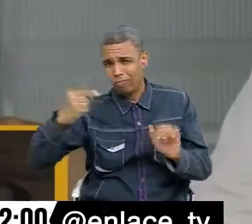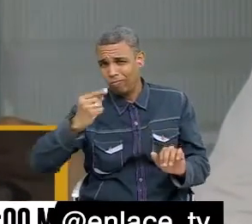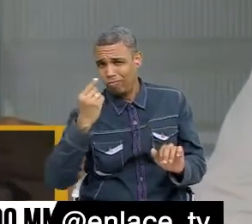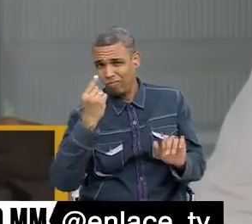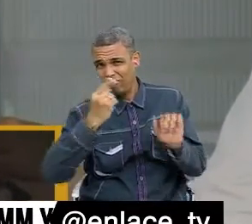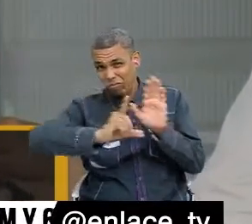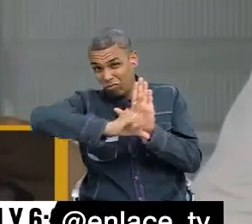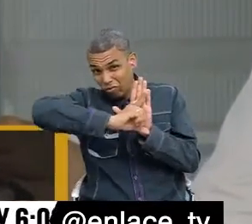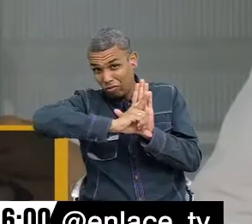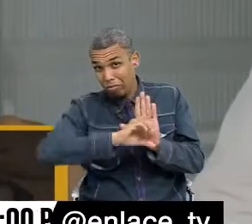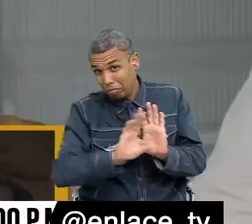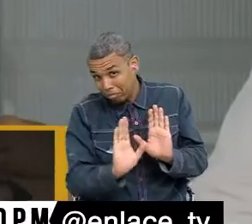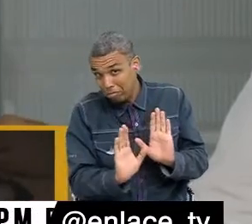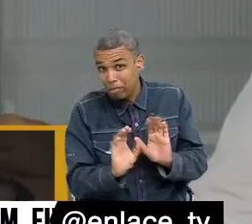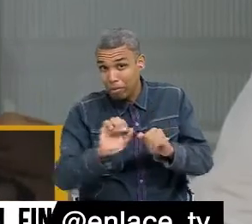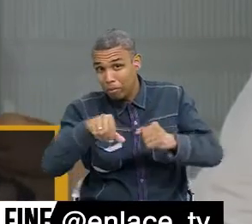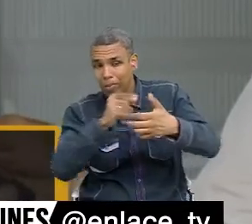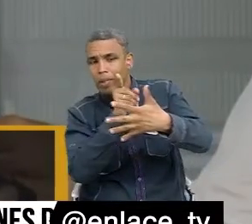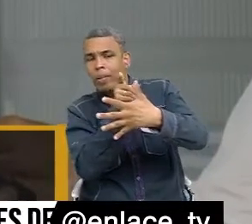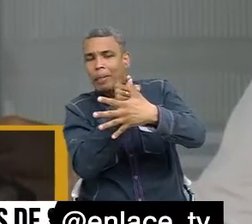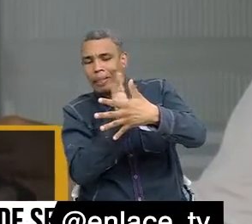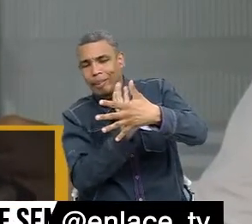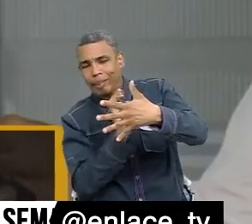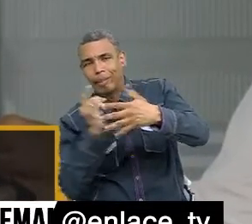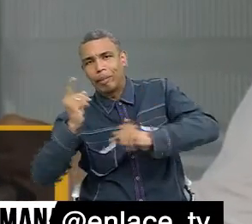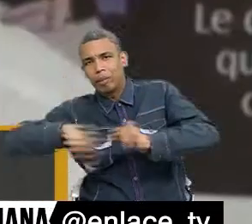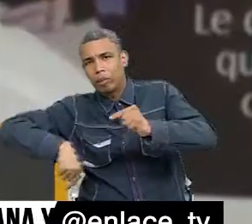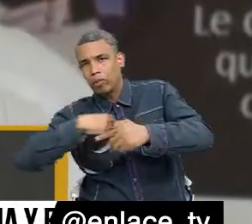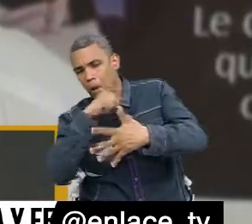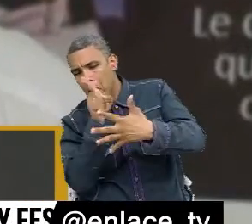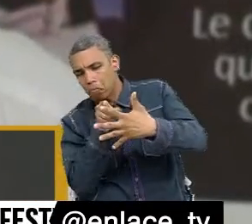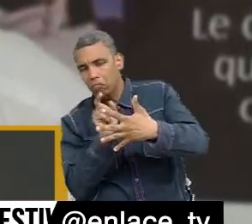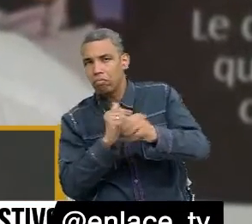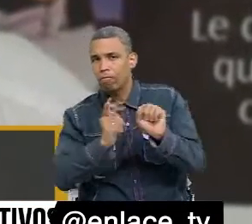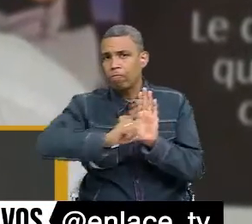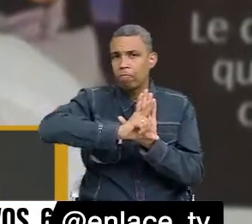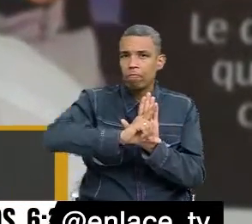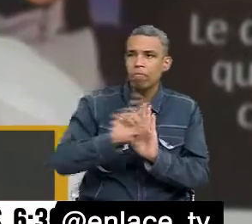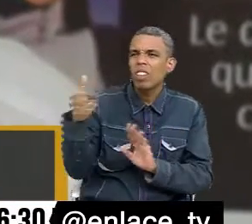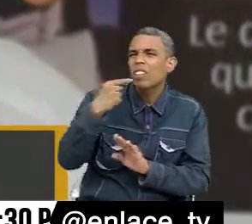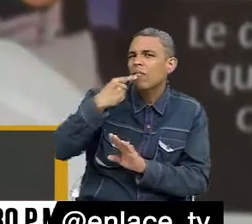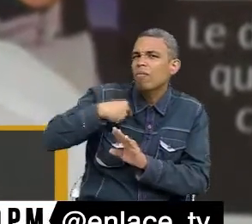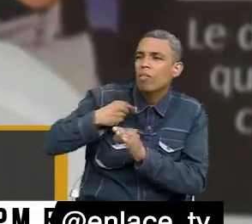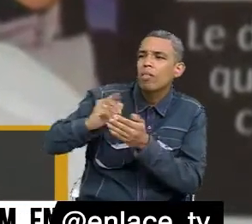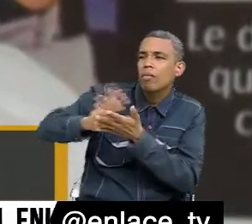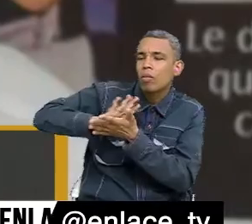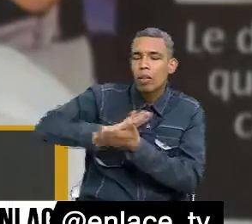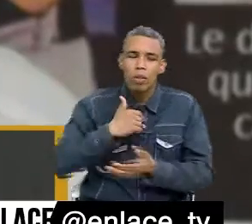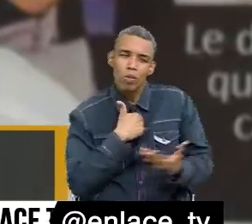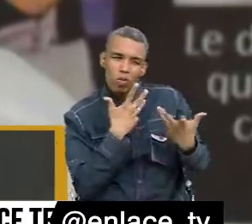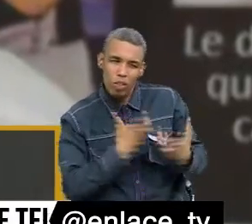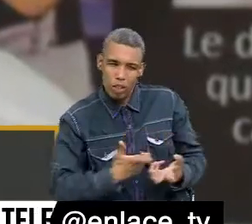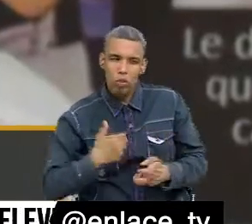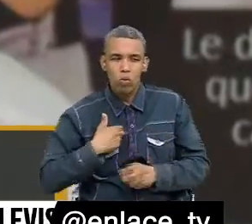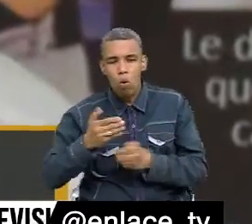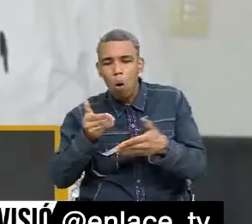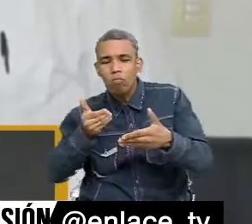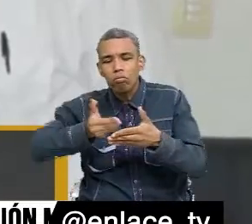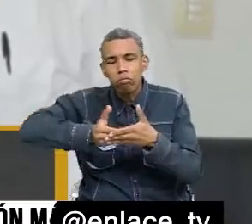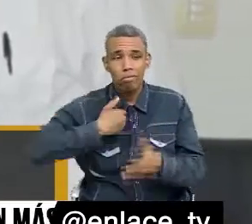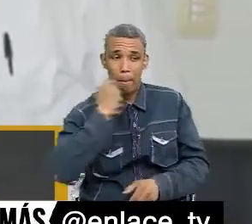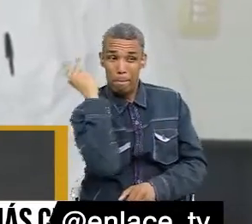posesionarse. Nos cuenta que quiere posesionarse el día viernes 1 de julio y acá la administración municipal está a espera de